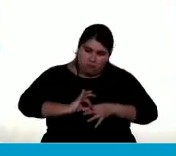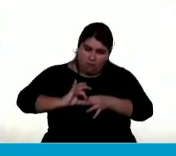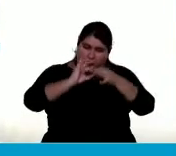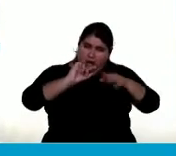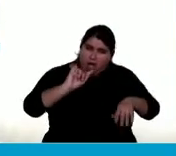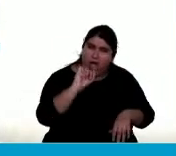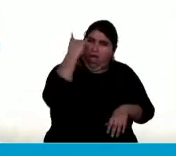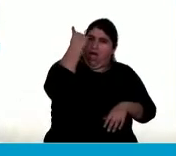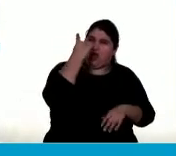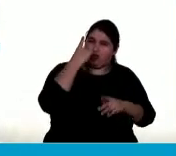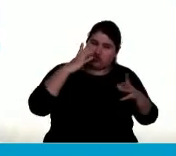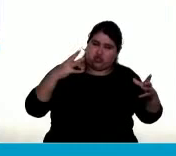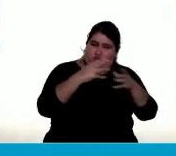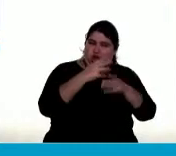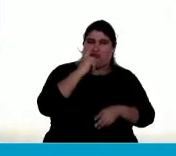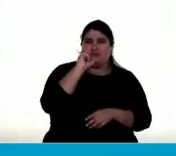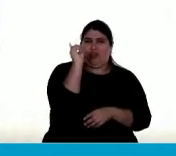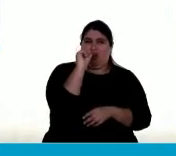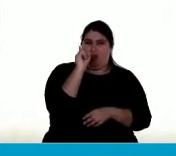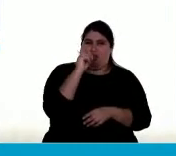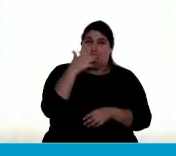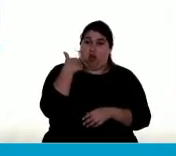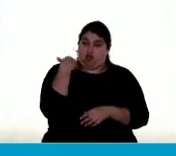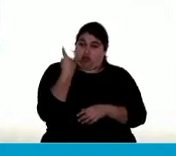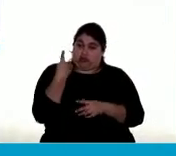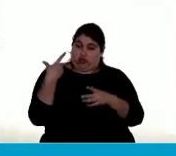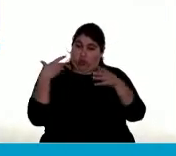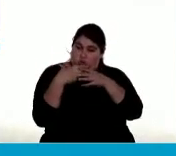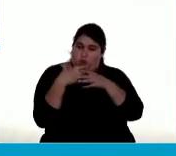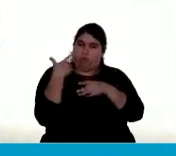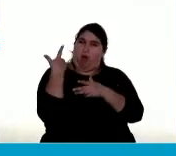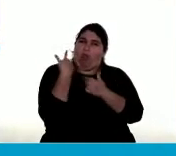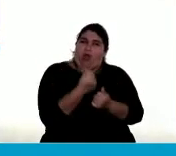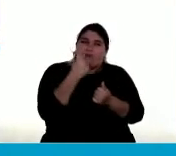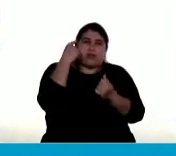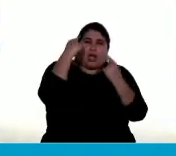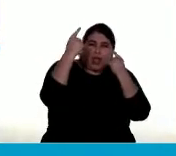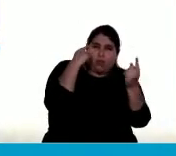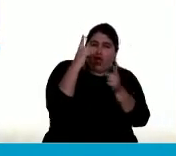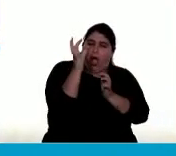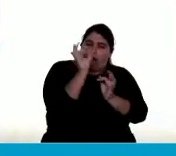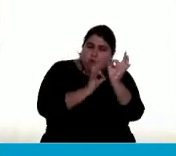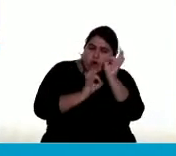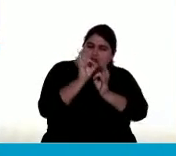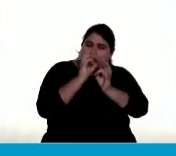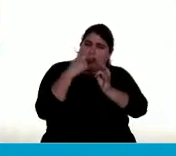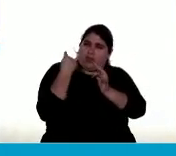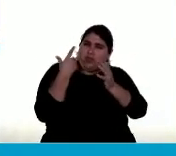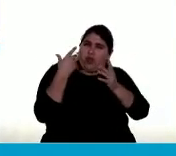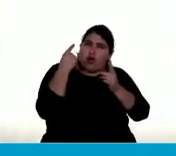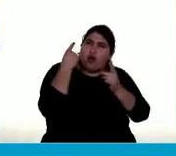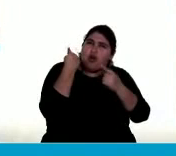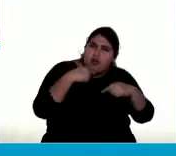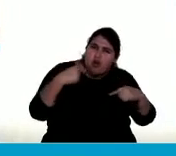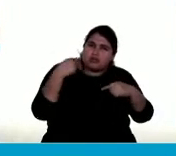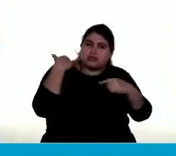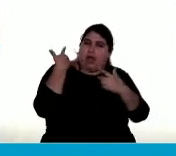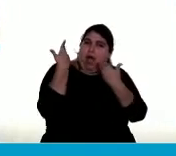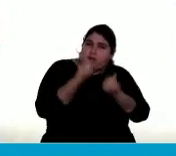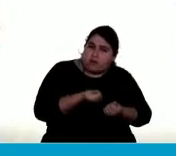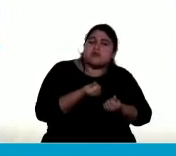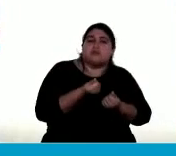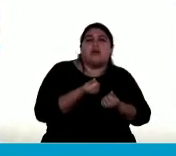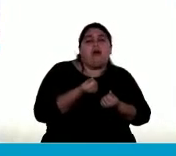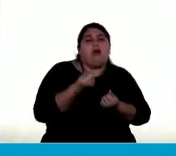Cuando nosotros tengamos que defender nuestras posiciones, nuestros proyectos, nuestras ideas, también tienen que